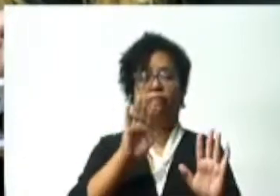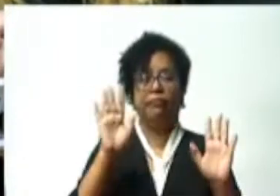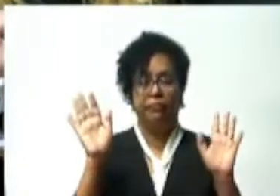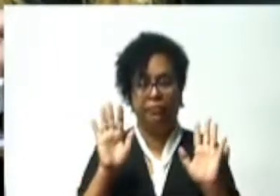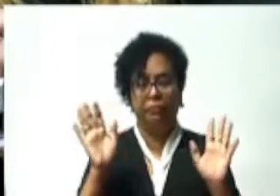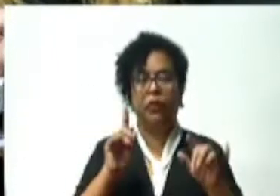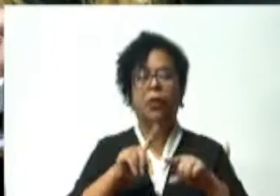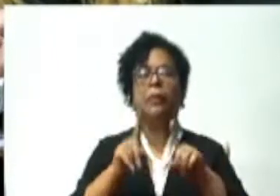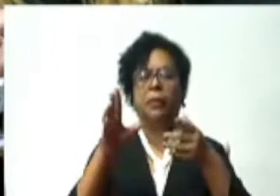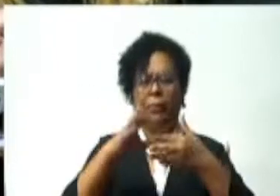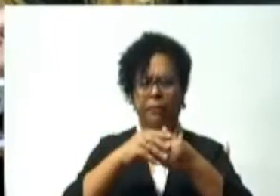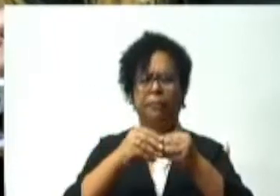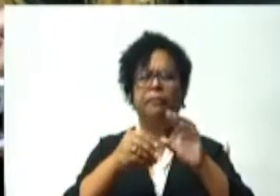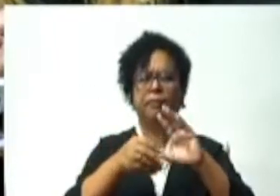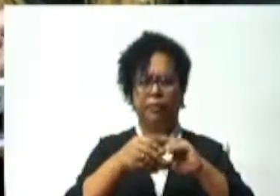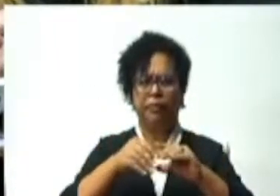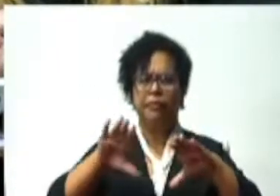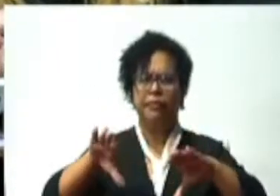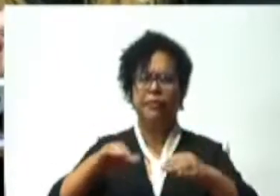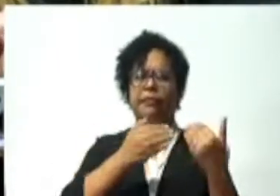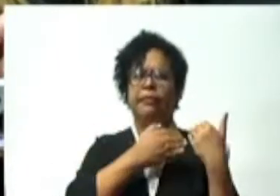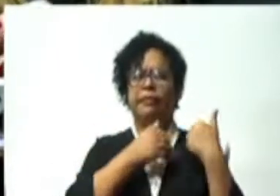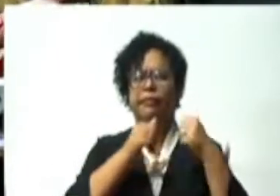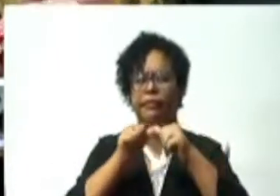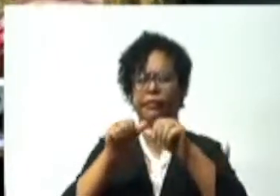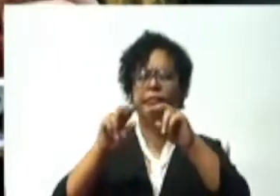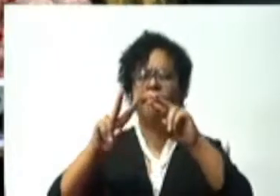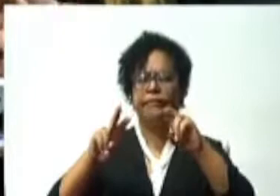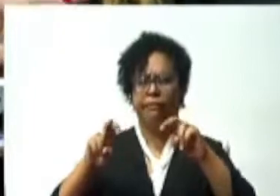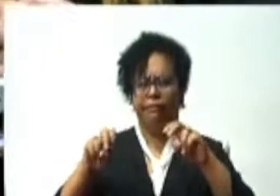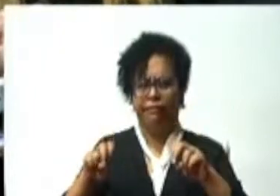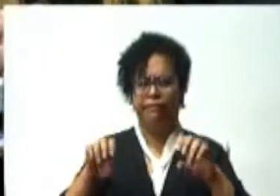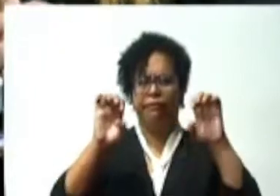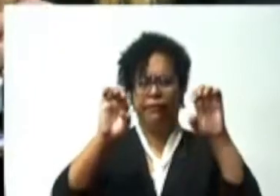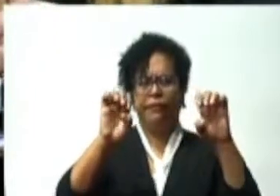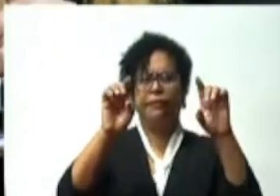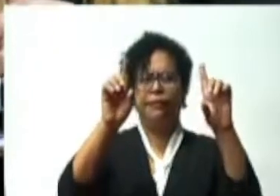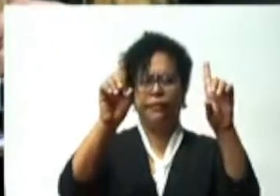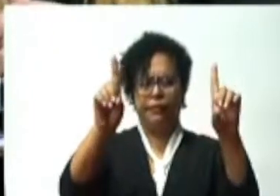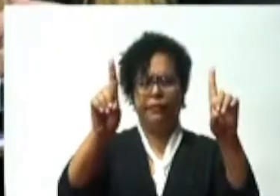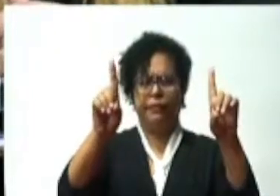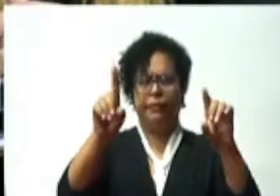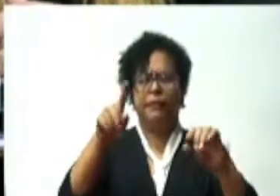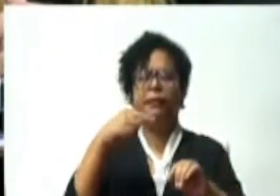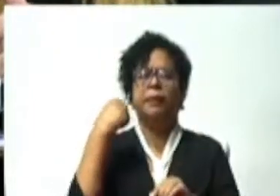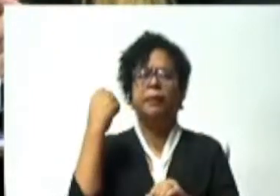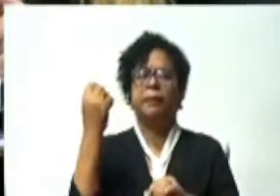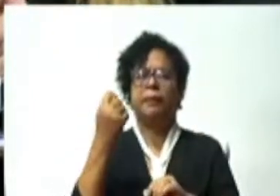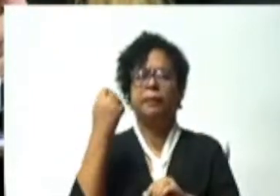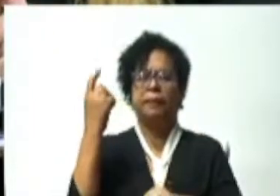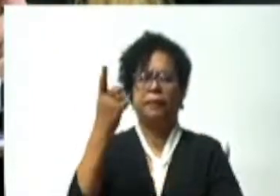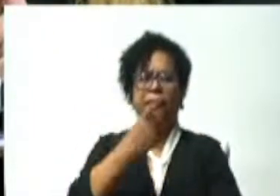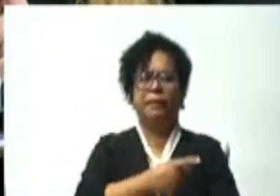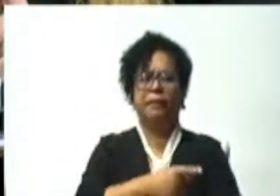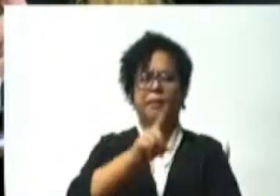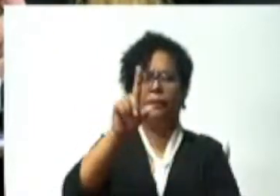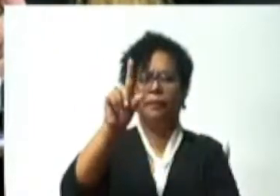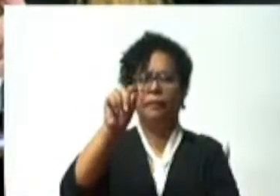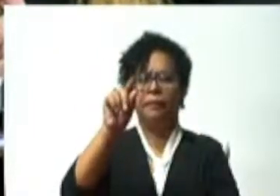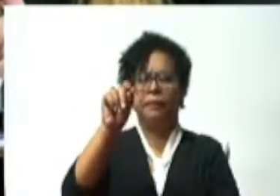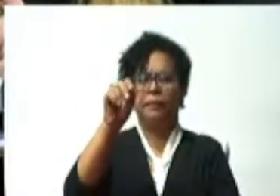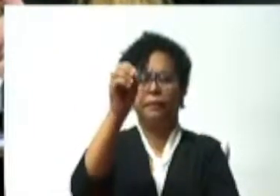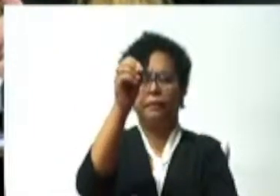semana pasada, el martes 20 de septiembre, un